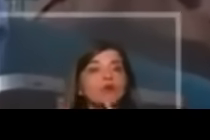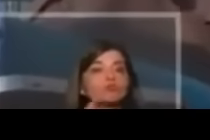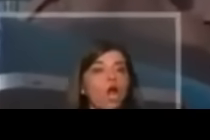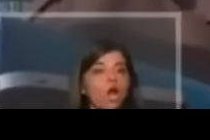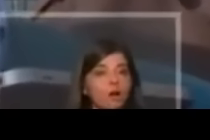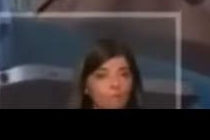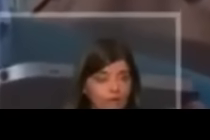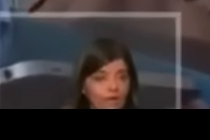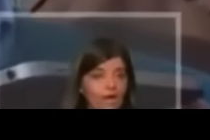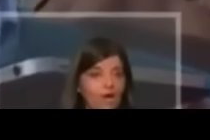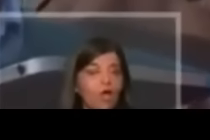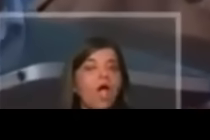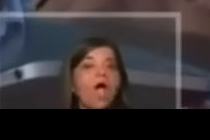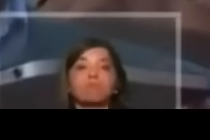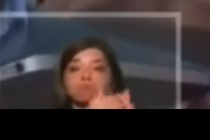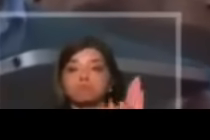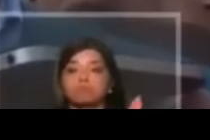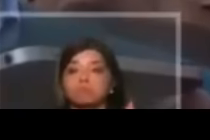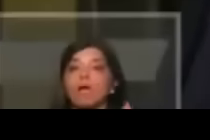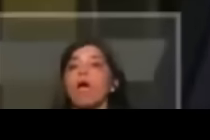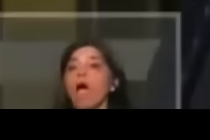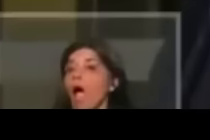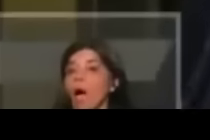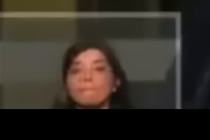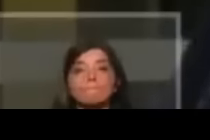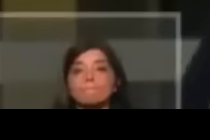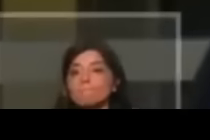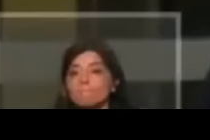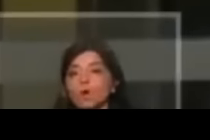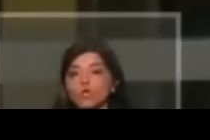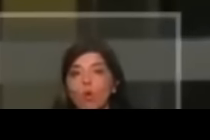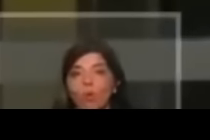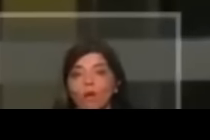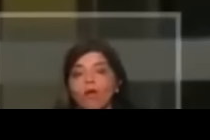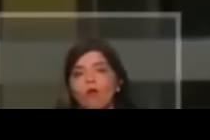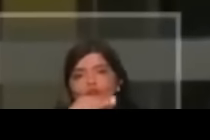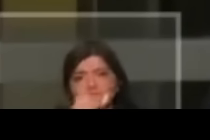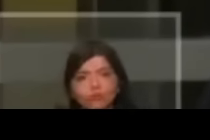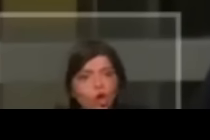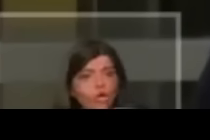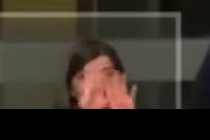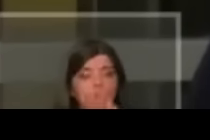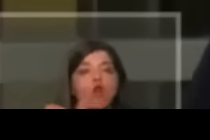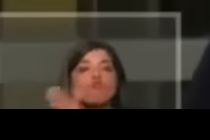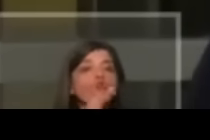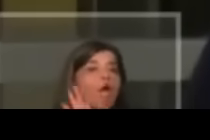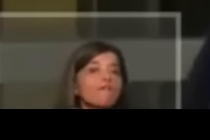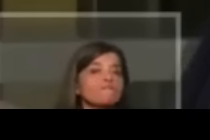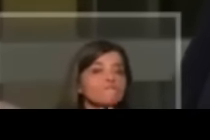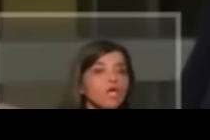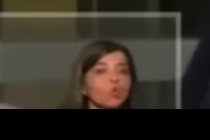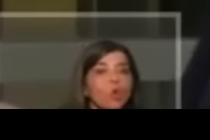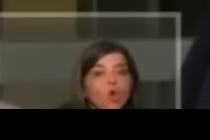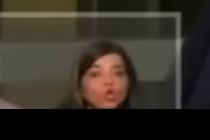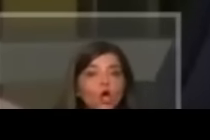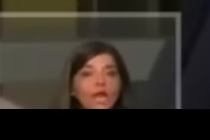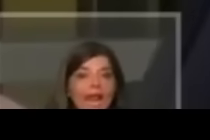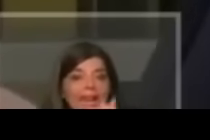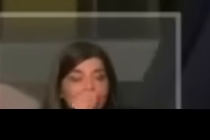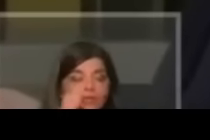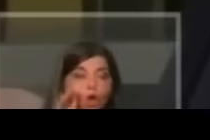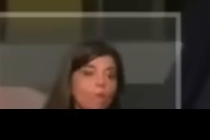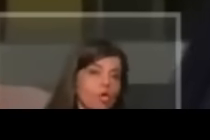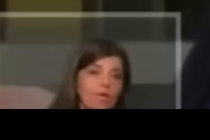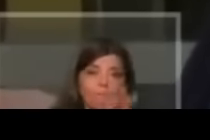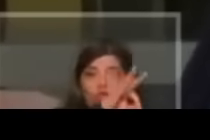antecedentes mantienen su apoyo en lo aclarado en reiterado oportunidades no hay ningún vínculo con el narcotráfico si un doctor